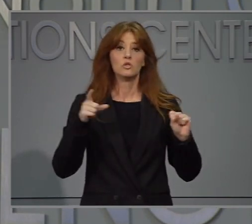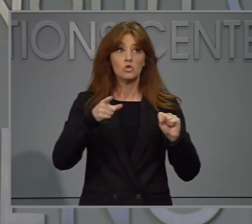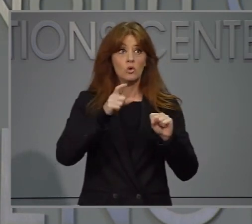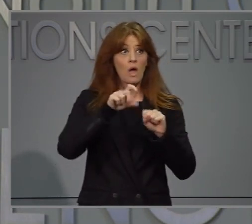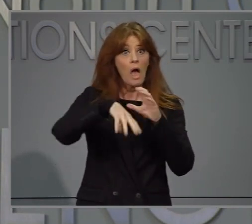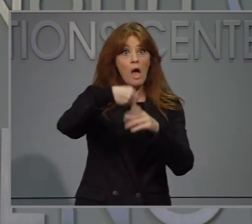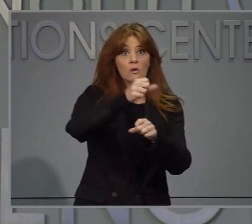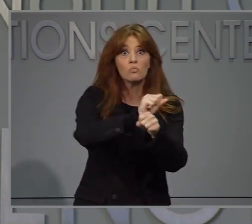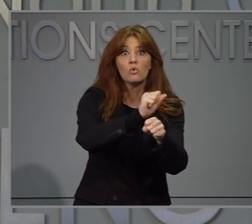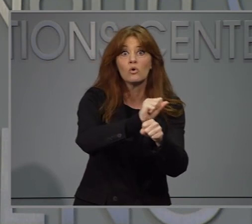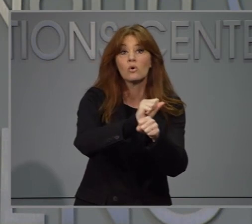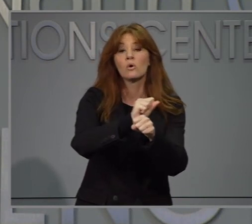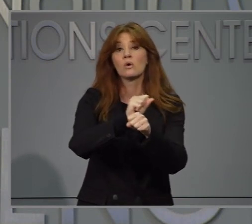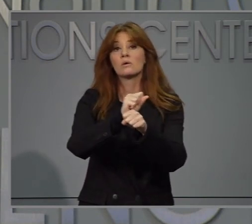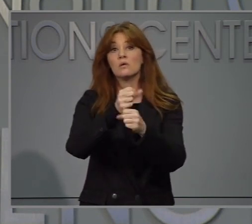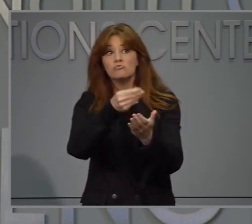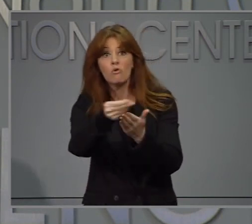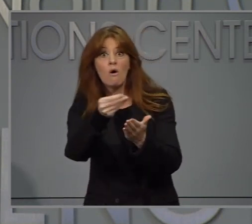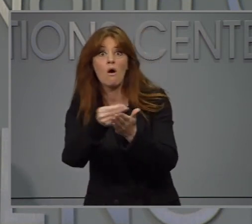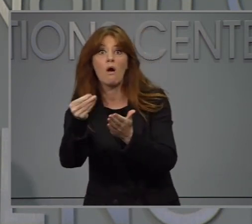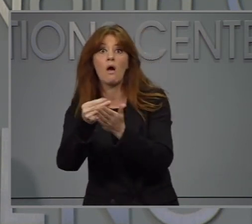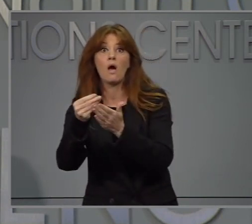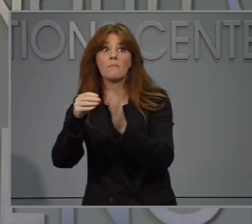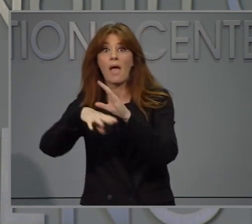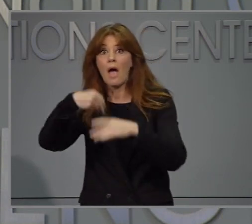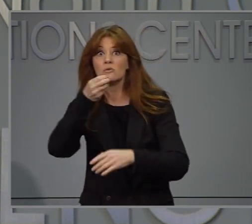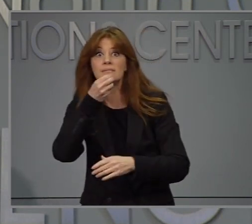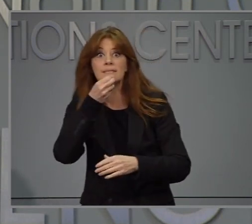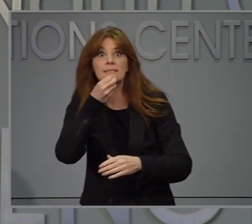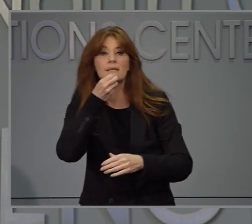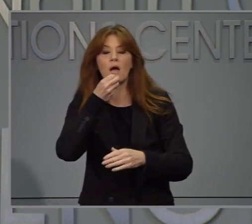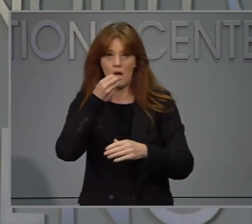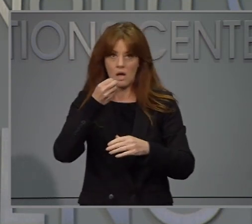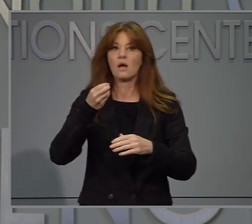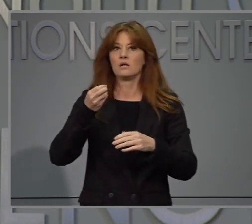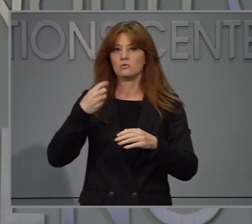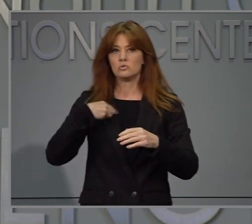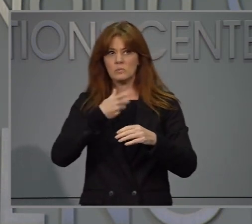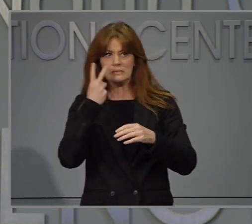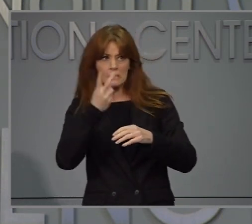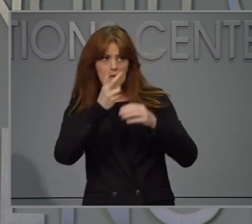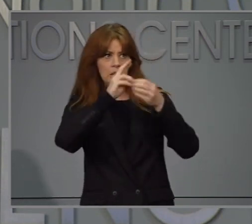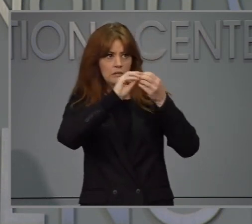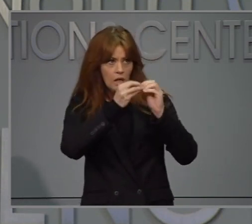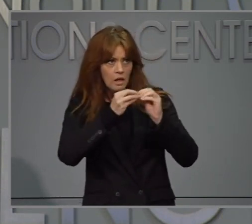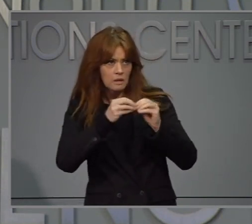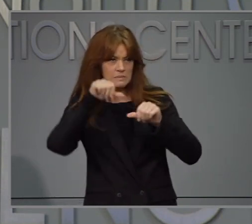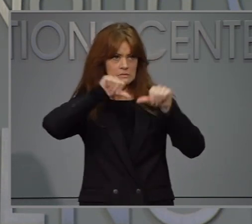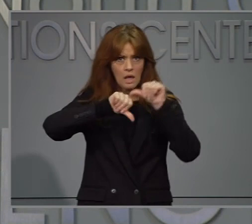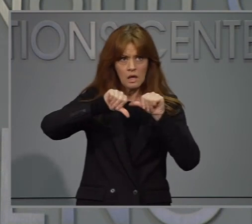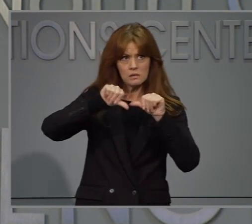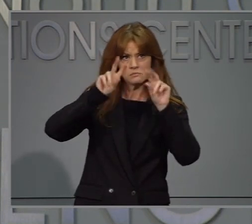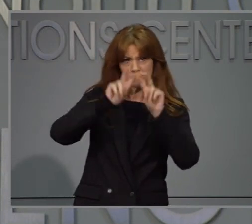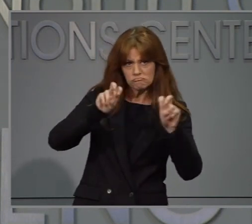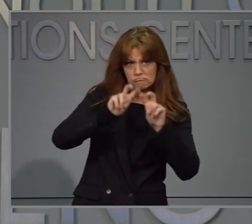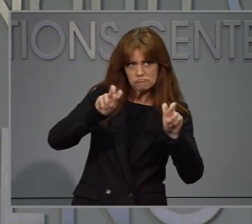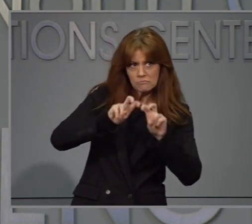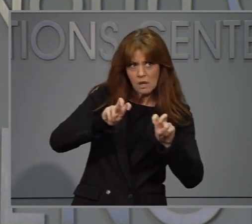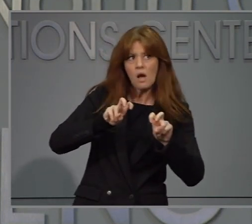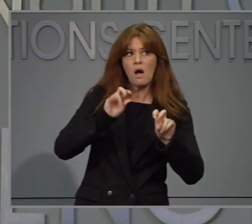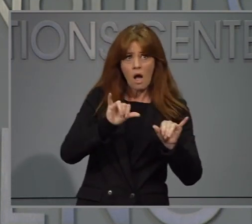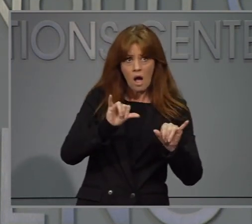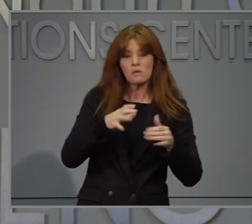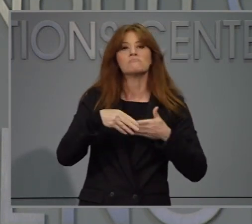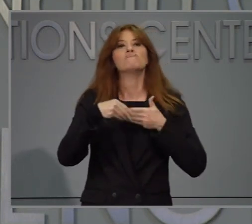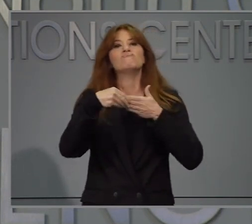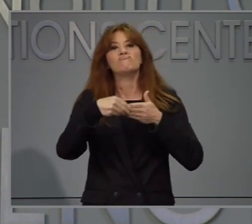al salir a trabajar, ir de compras y salir a comer. Por eso estamos considerando los hechos y la información